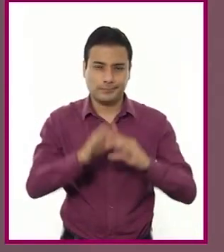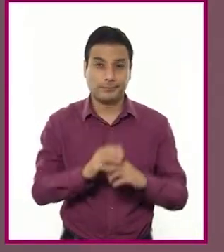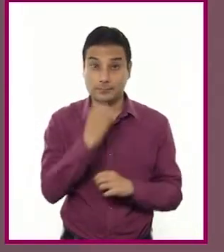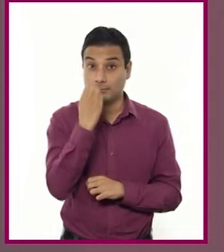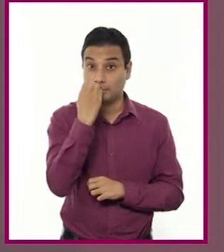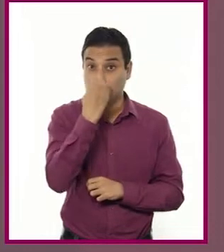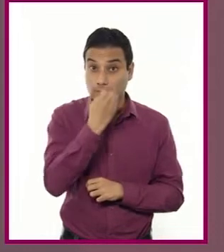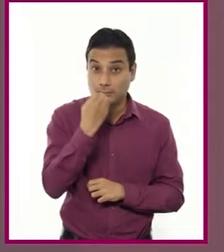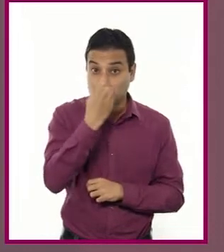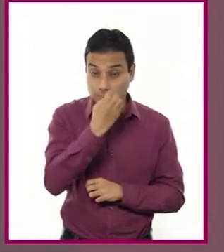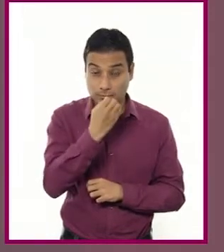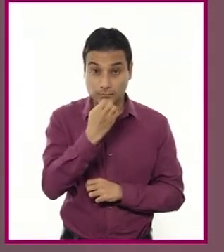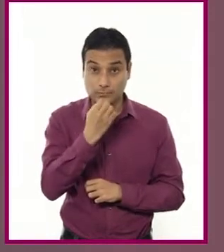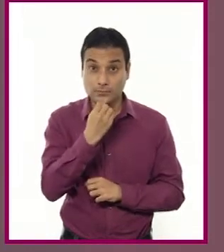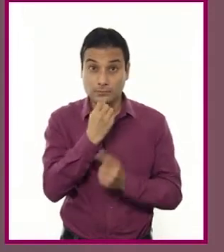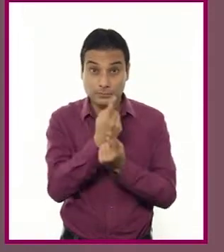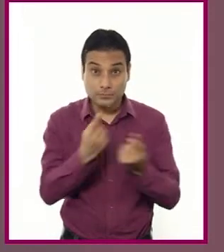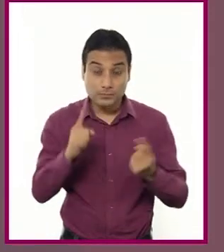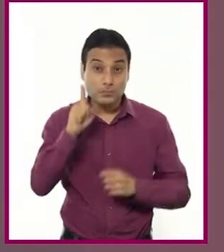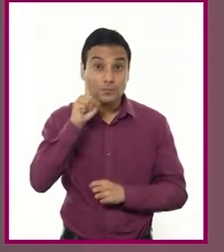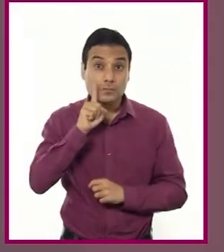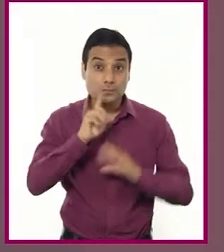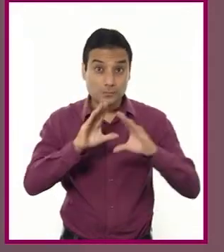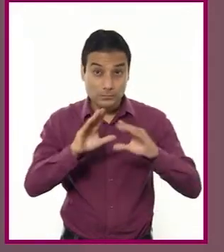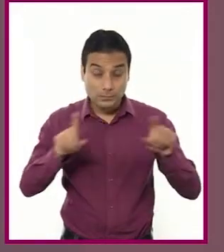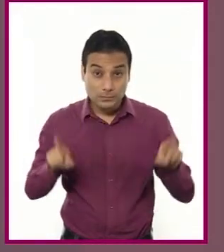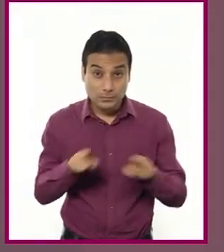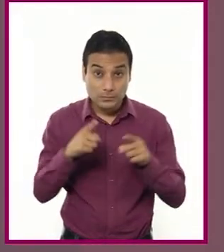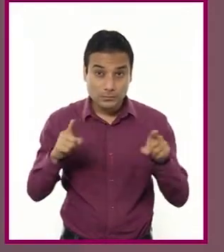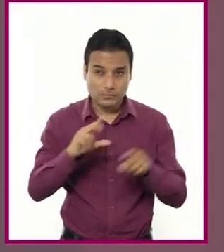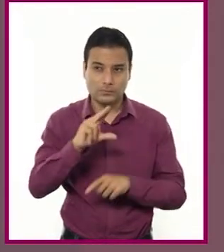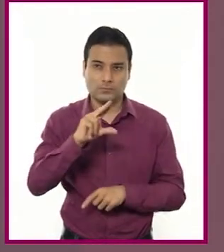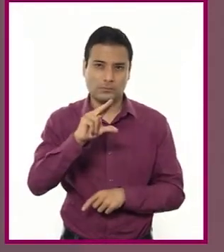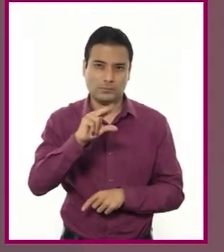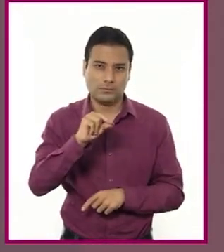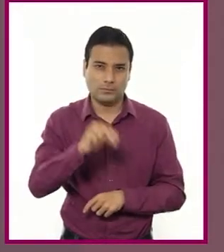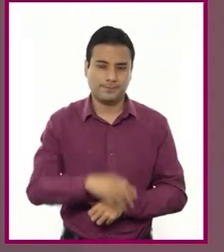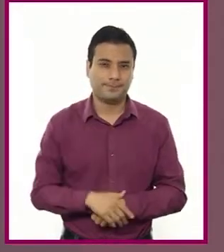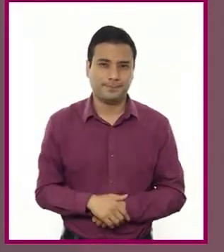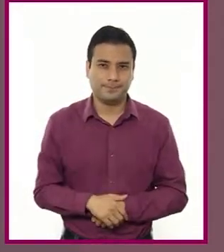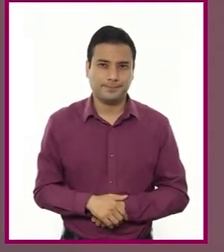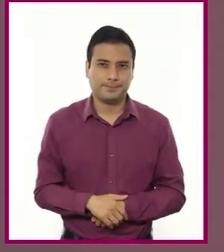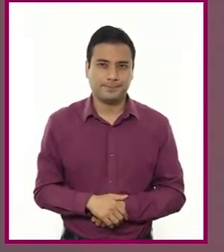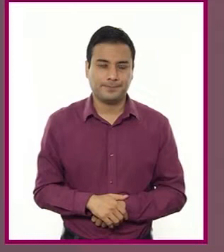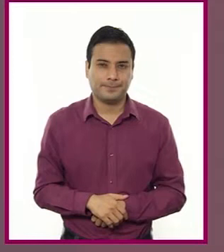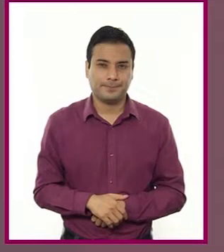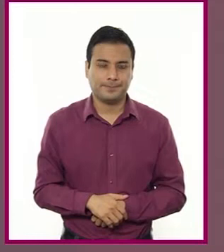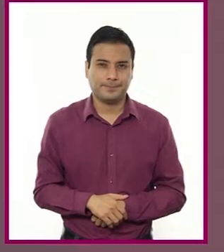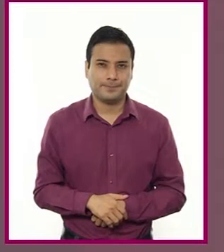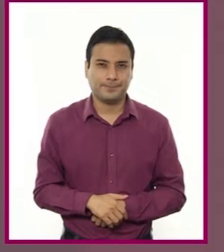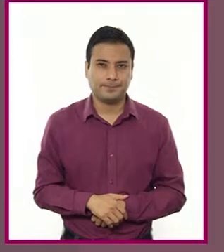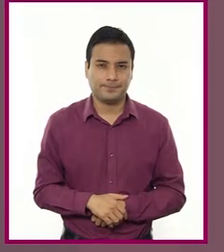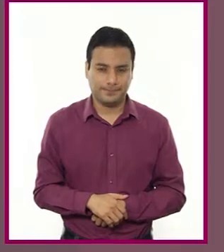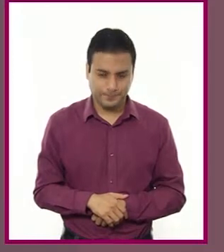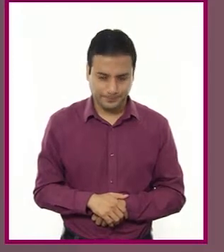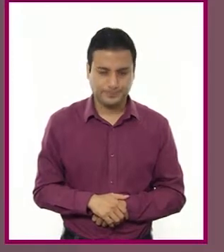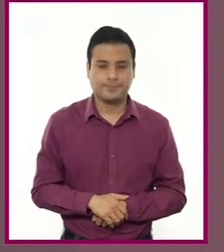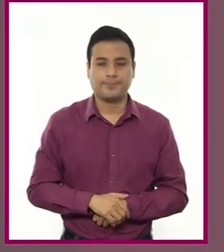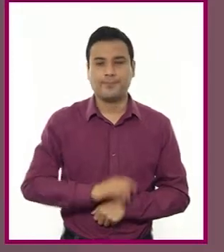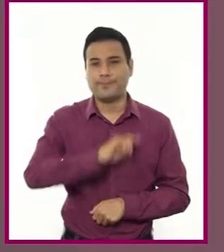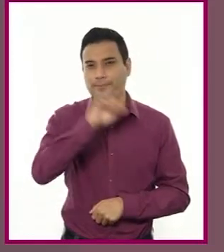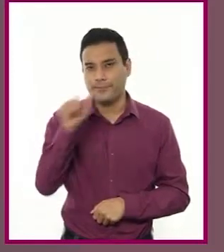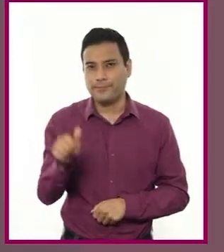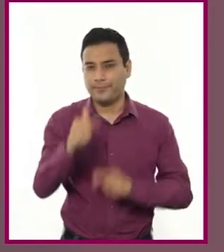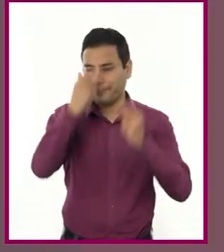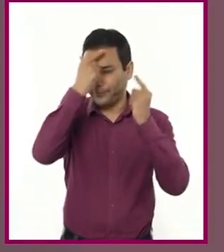estudiaban música, pero las exalumnas de esas casas, aún estando casadas, asistían en